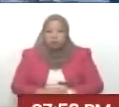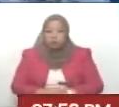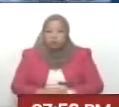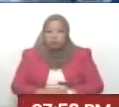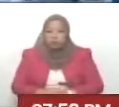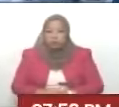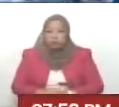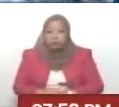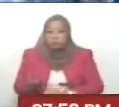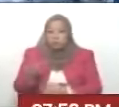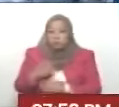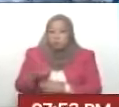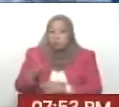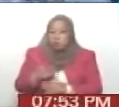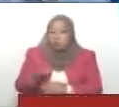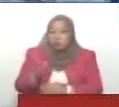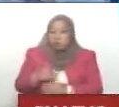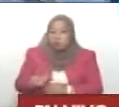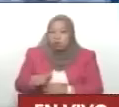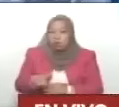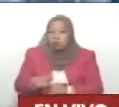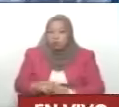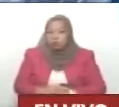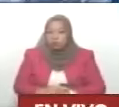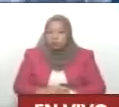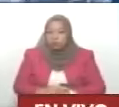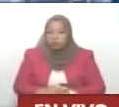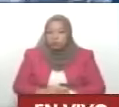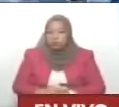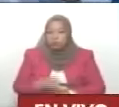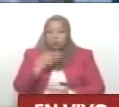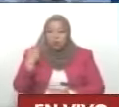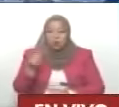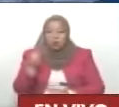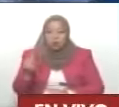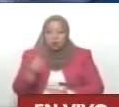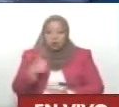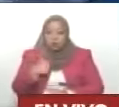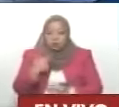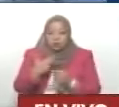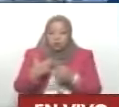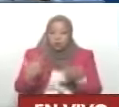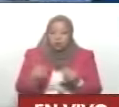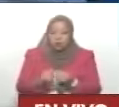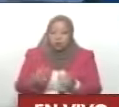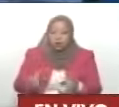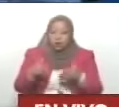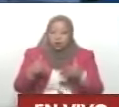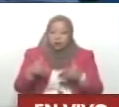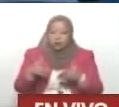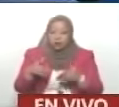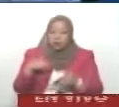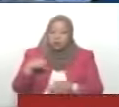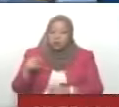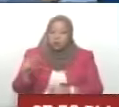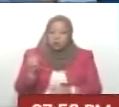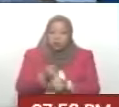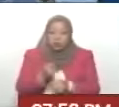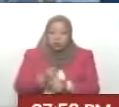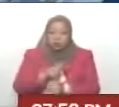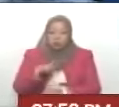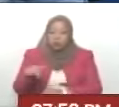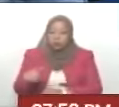Pero no importa, que con la fuerza de ustedes, muchachos y muchachas, el equipo gana. No van a poder con